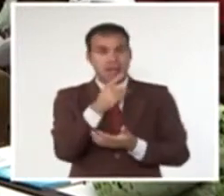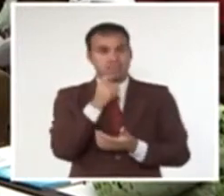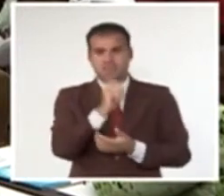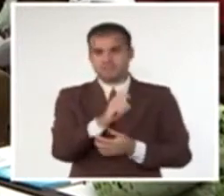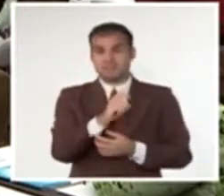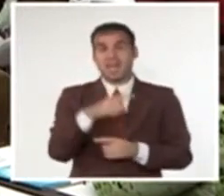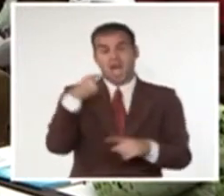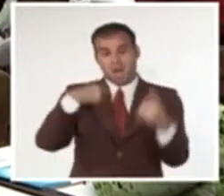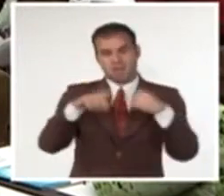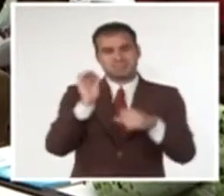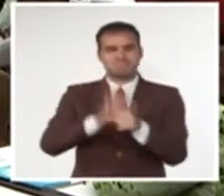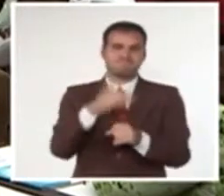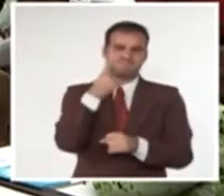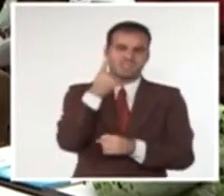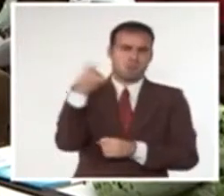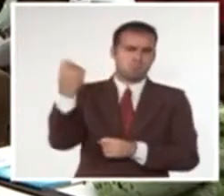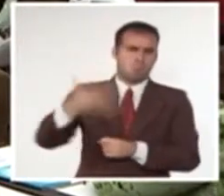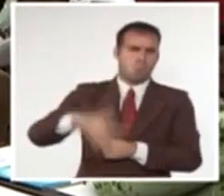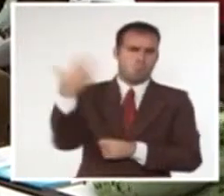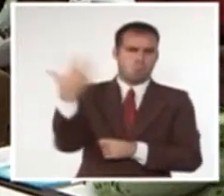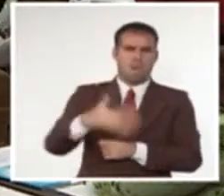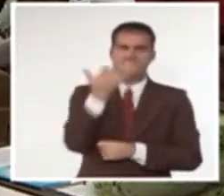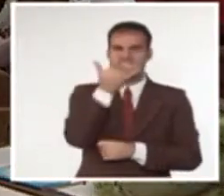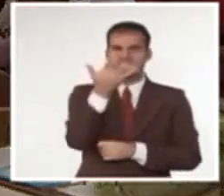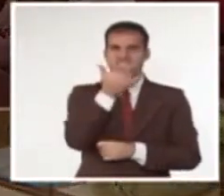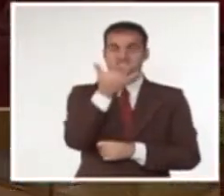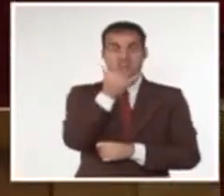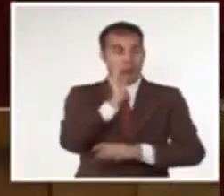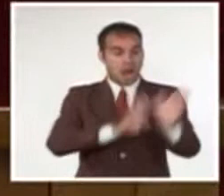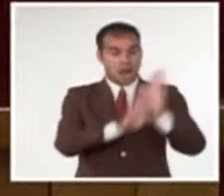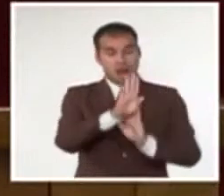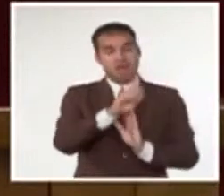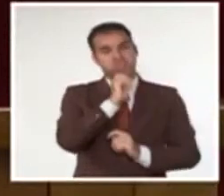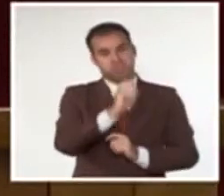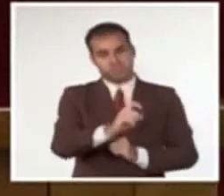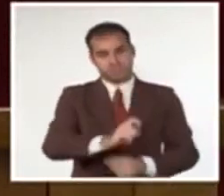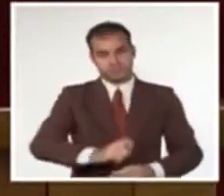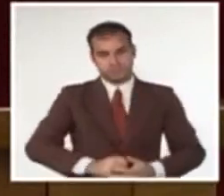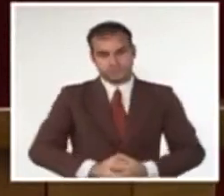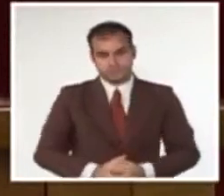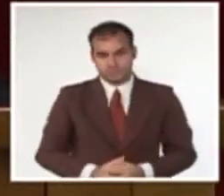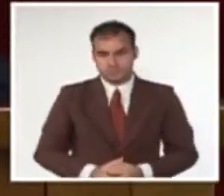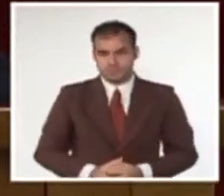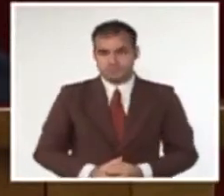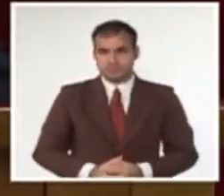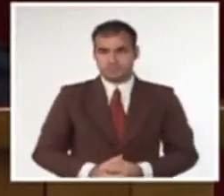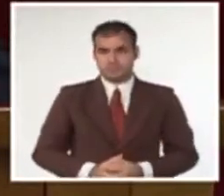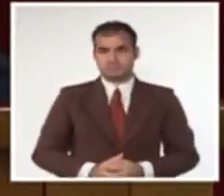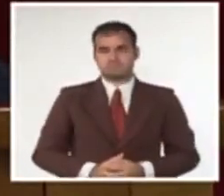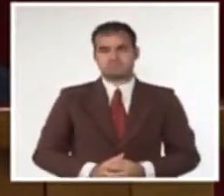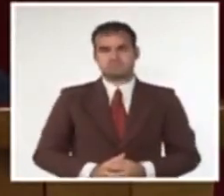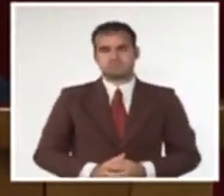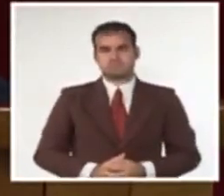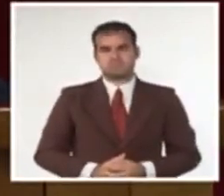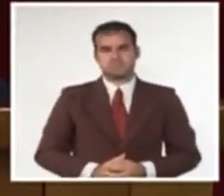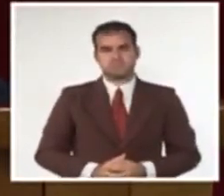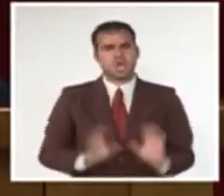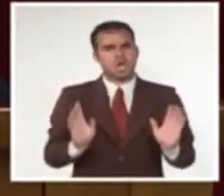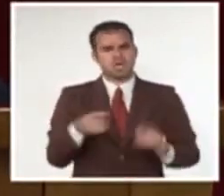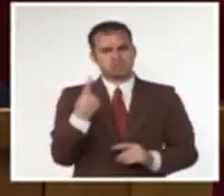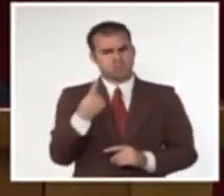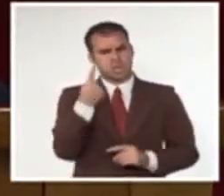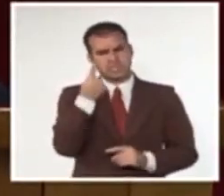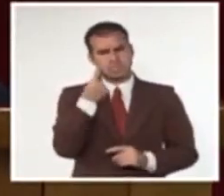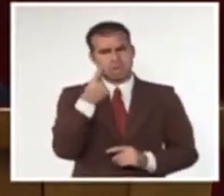que tanto afecta y oscurece cualquier avance. pero no observamos de brazos cruzados